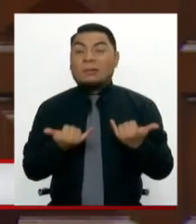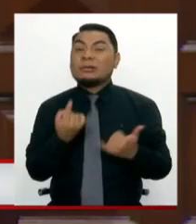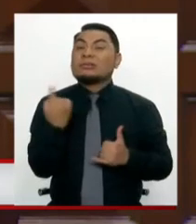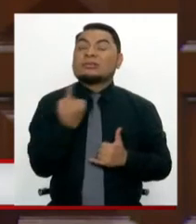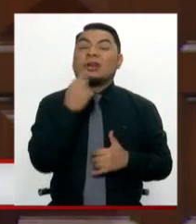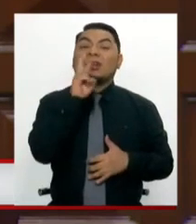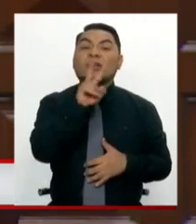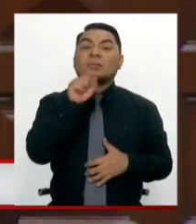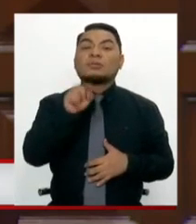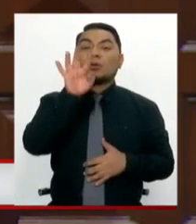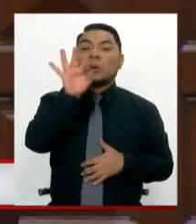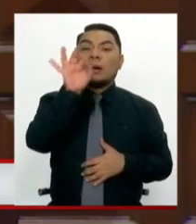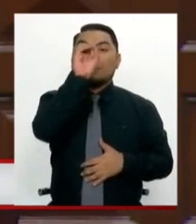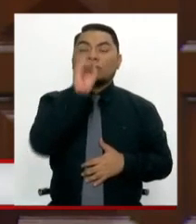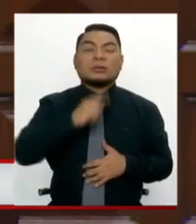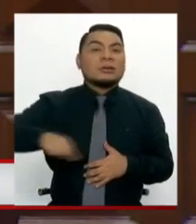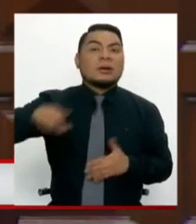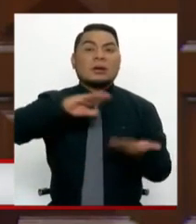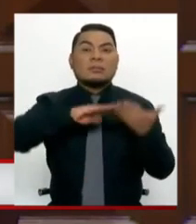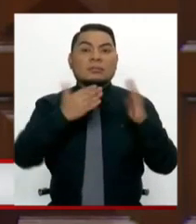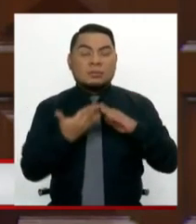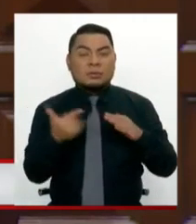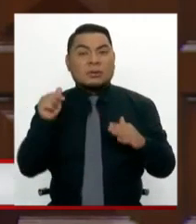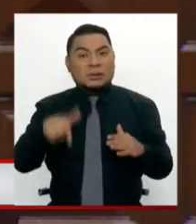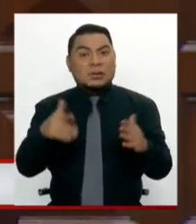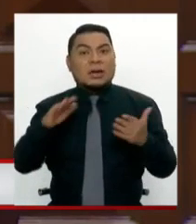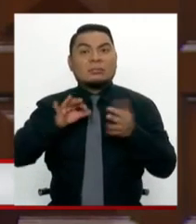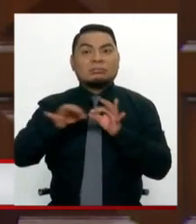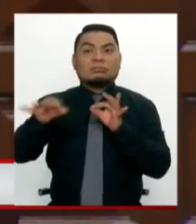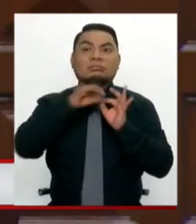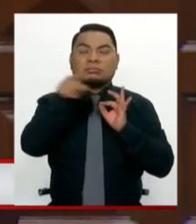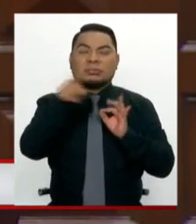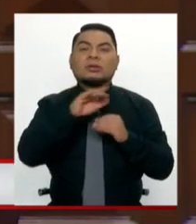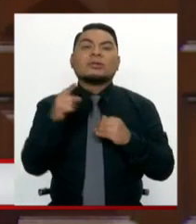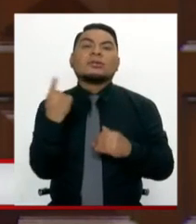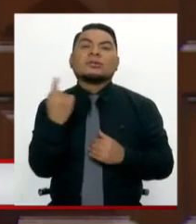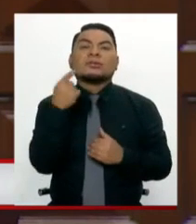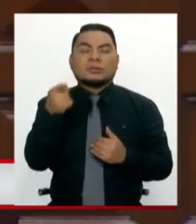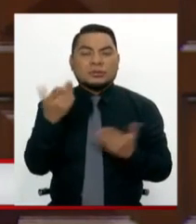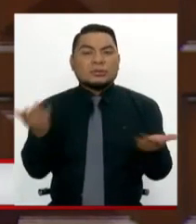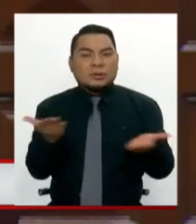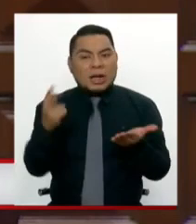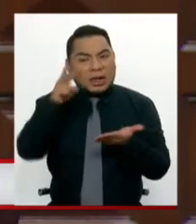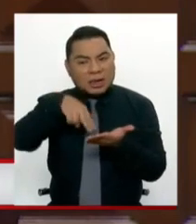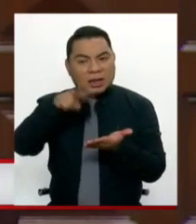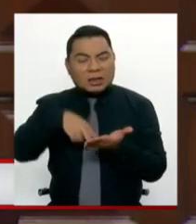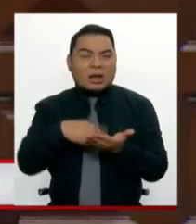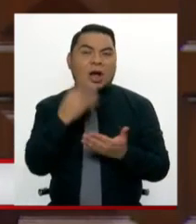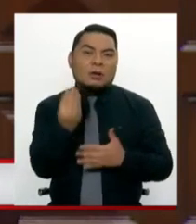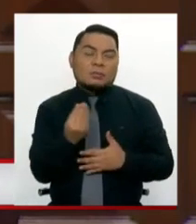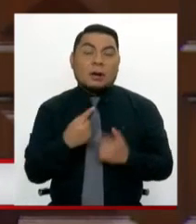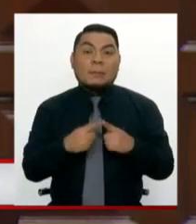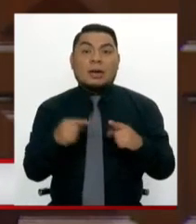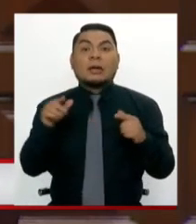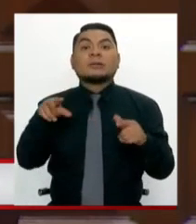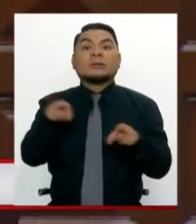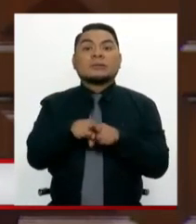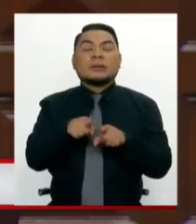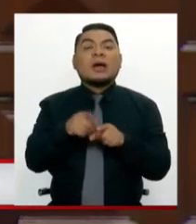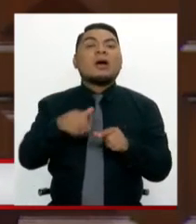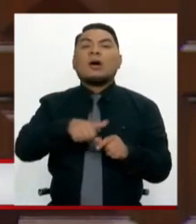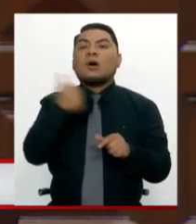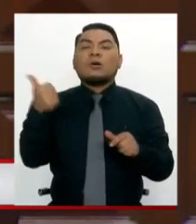solo el 2.9% de la población del ámbito rural desarrolla el hábito lector, mientras que en el ámbito